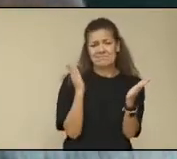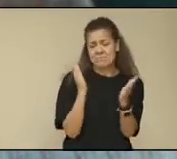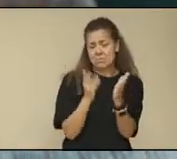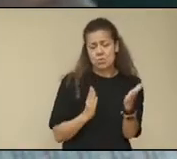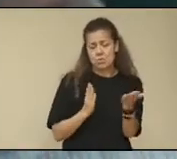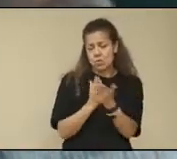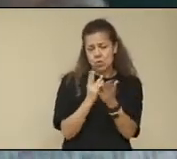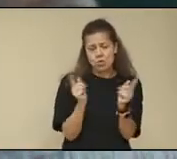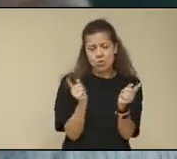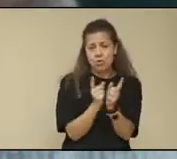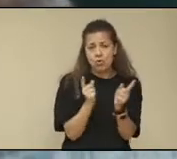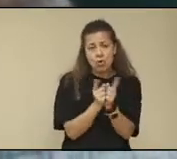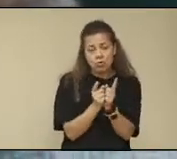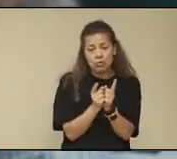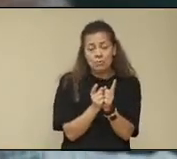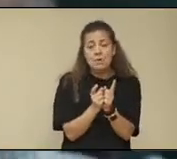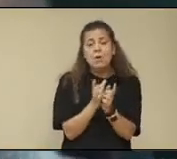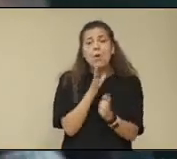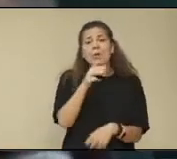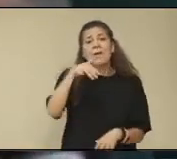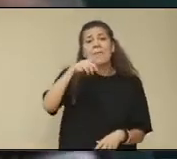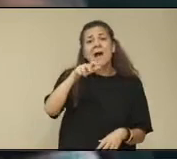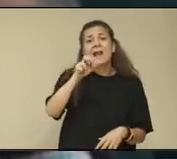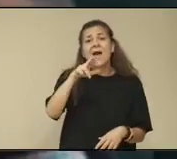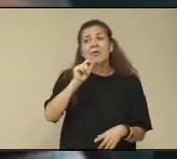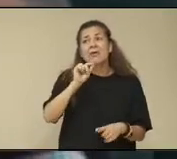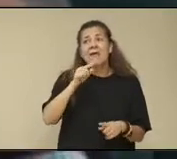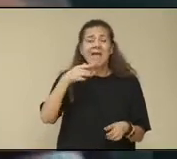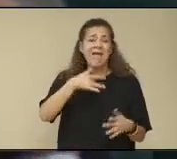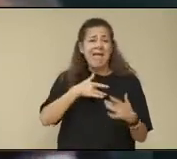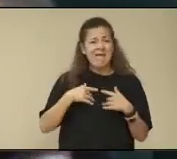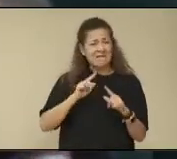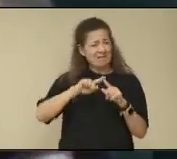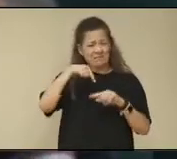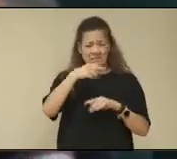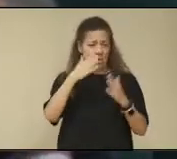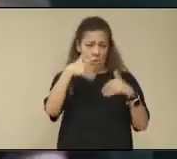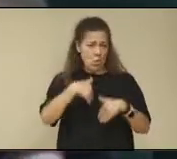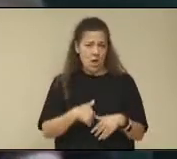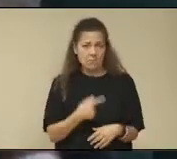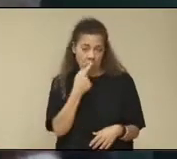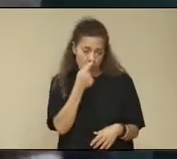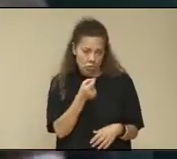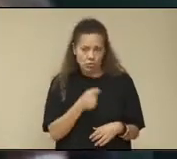Malarone, bueno, no tiene demasiados efectos secundarios.